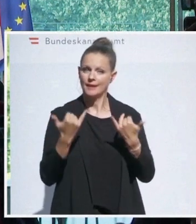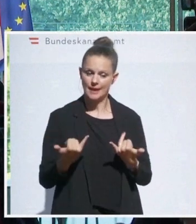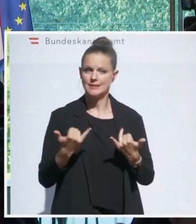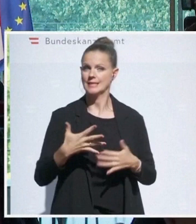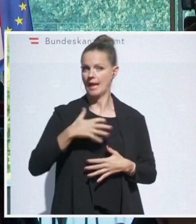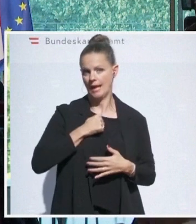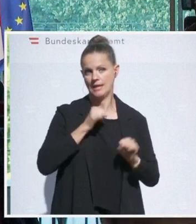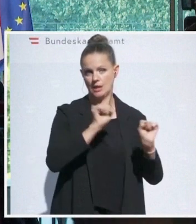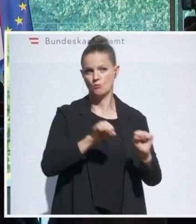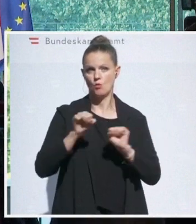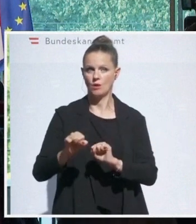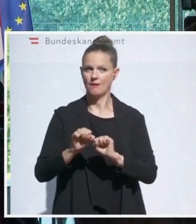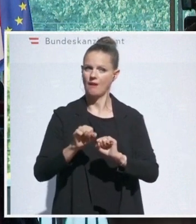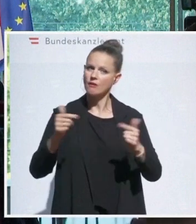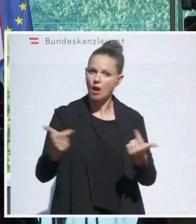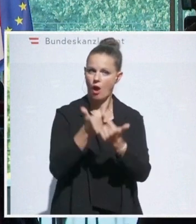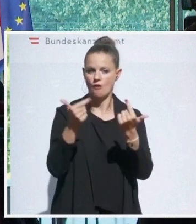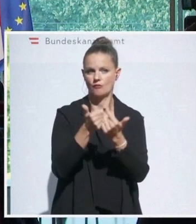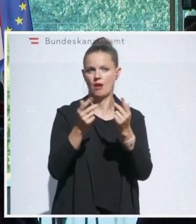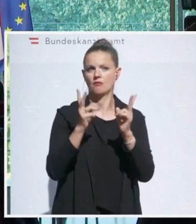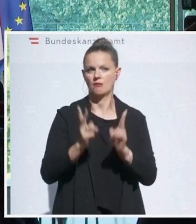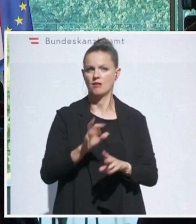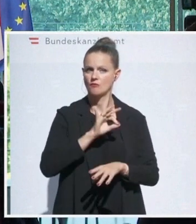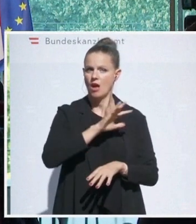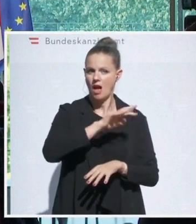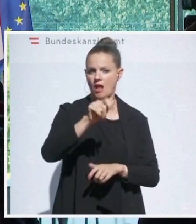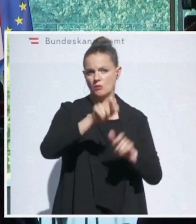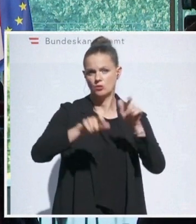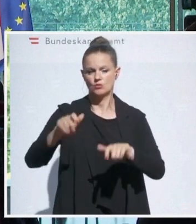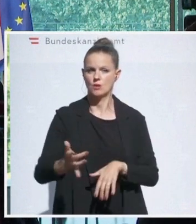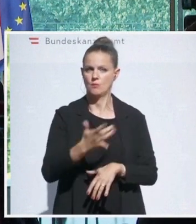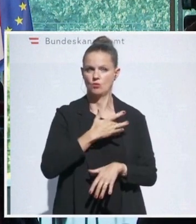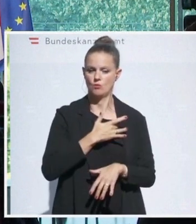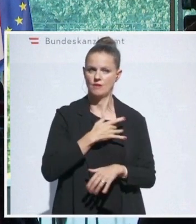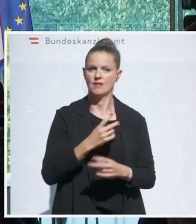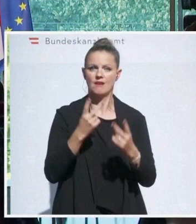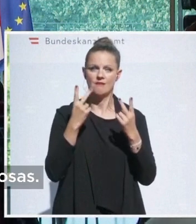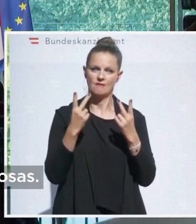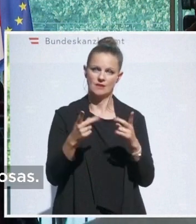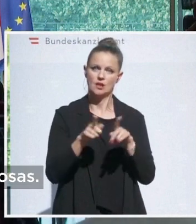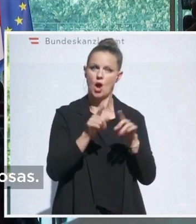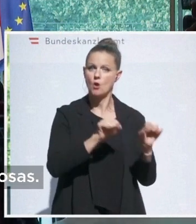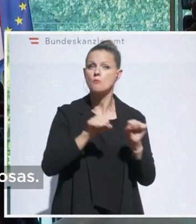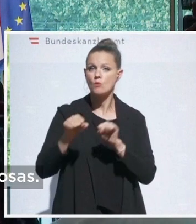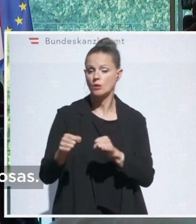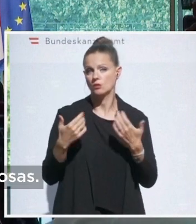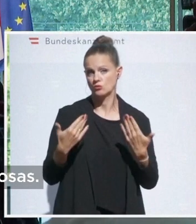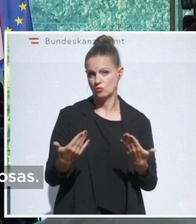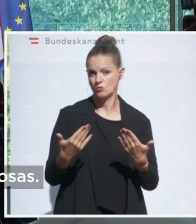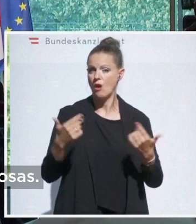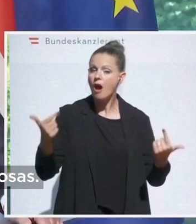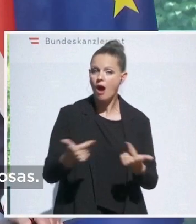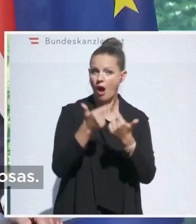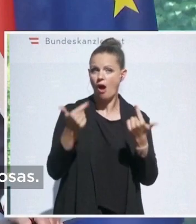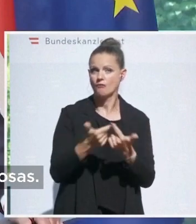Möglichkeit der Aufklärung. Das ist für alle betroffenen Personen auch dann da die Gelegenheit, tatsächlich eben diese Aufklärung